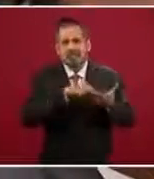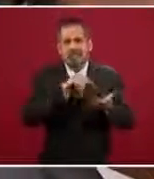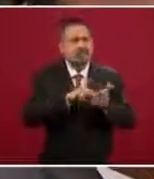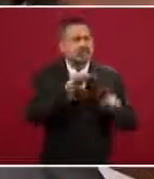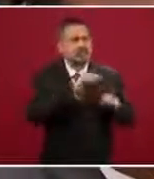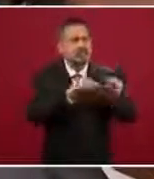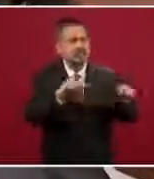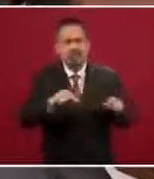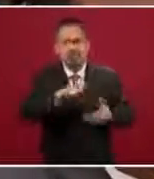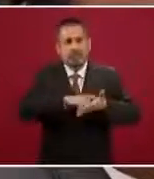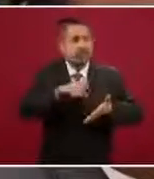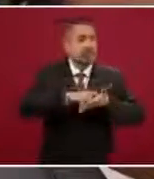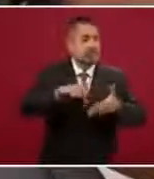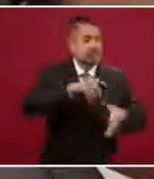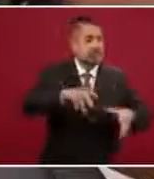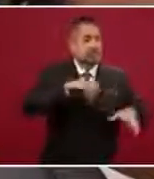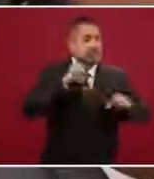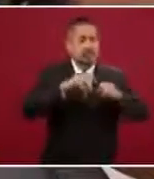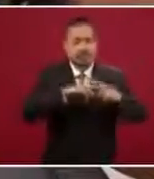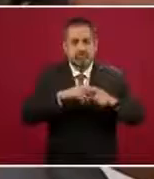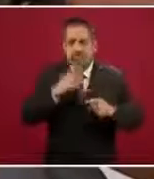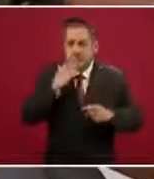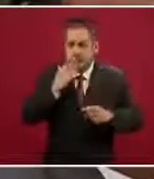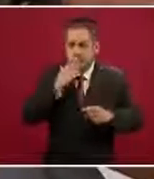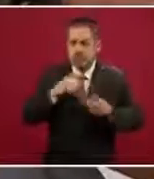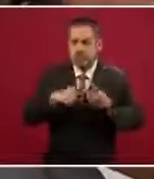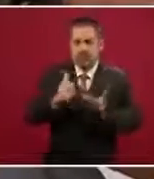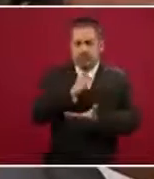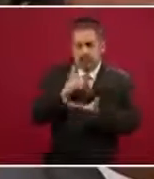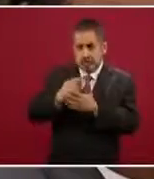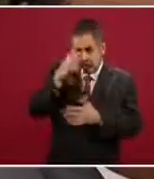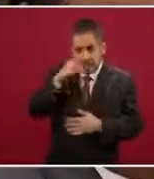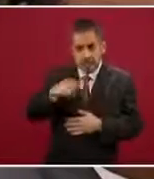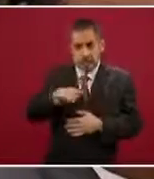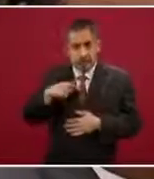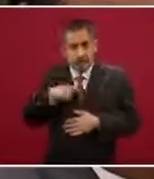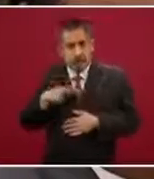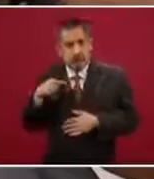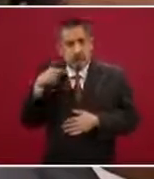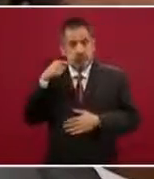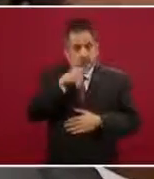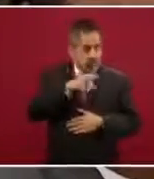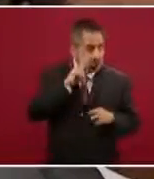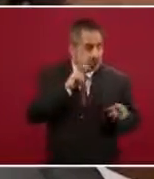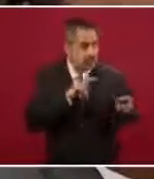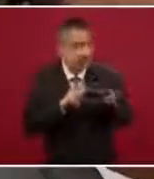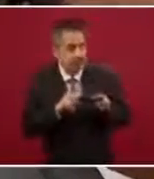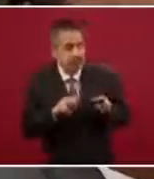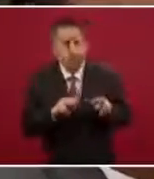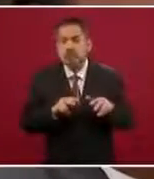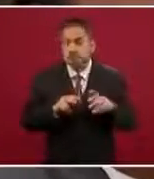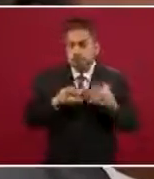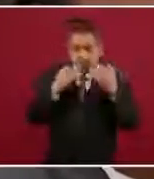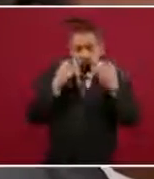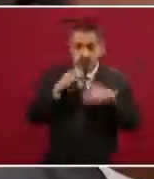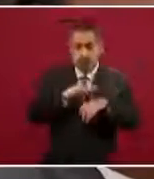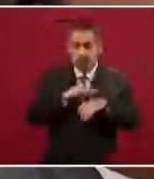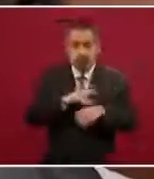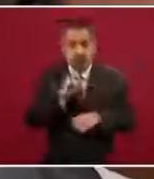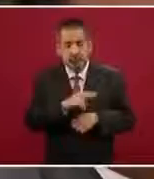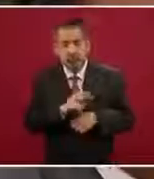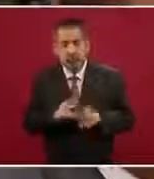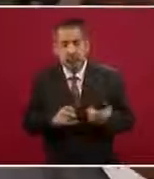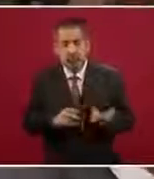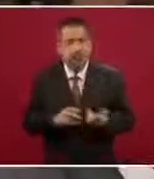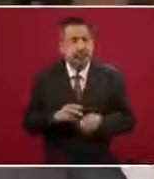en Sonora, en la propia Ciudad de México. Tuvimos la oportunidad en Abarlovento Informa, contra viento y marea, de